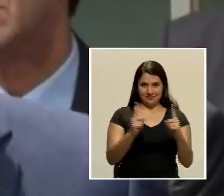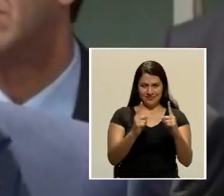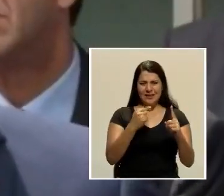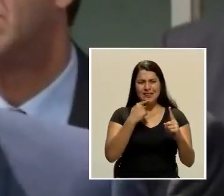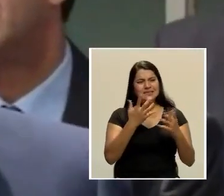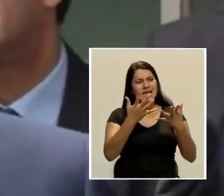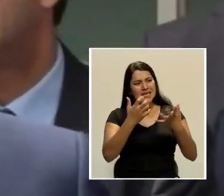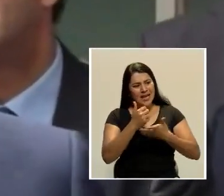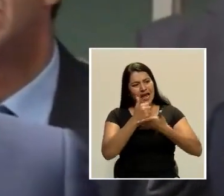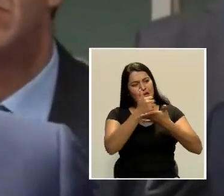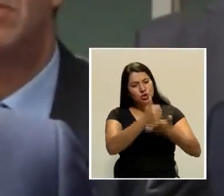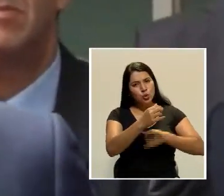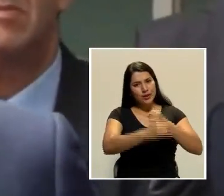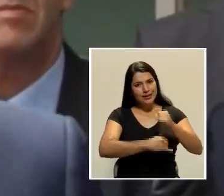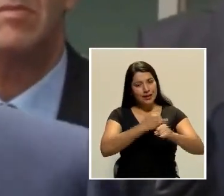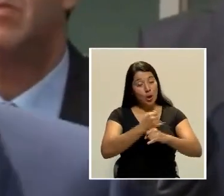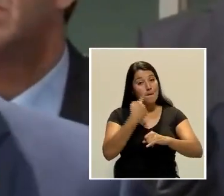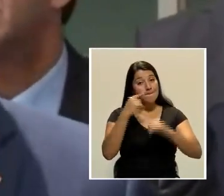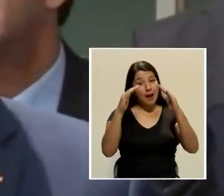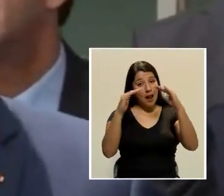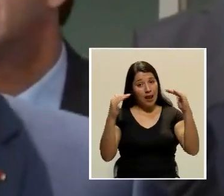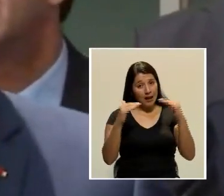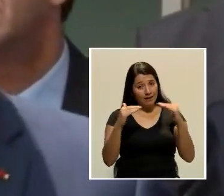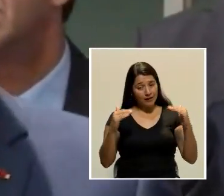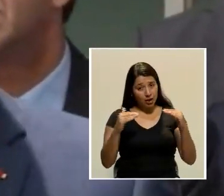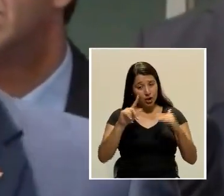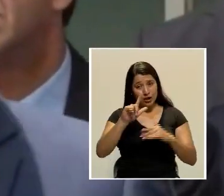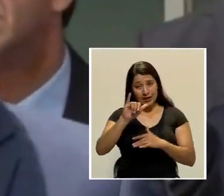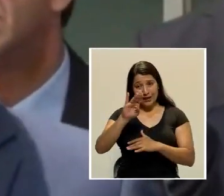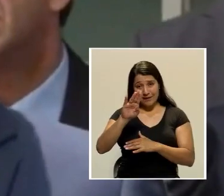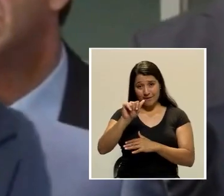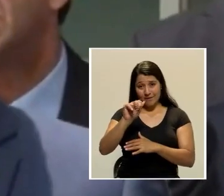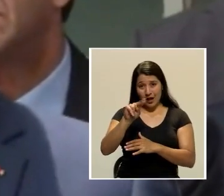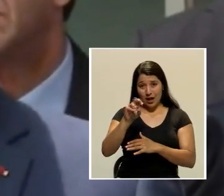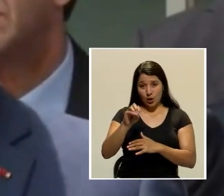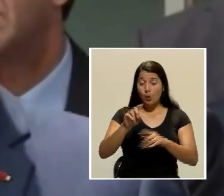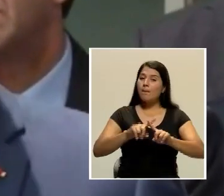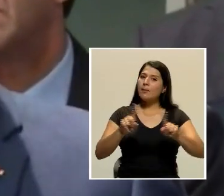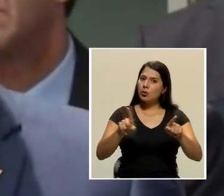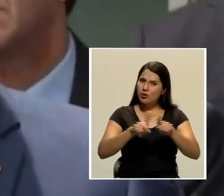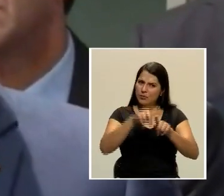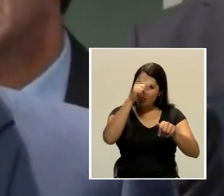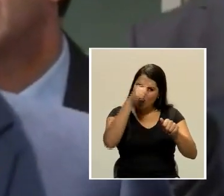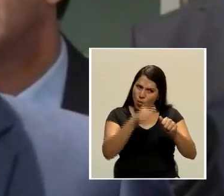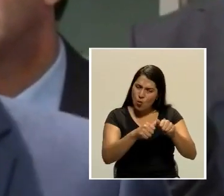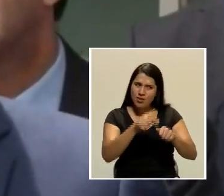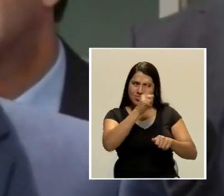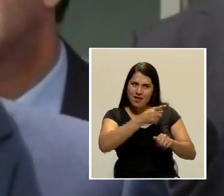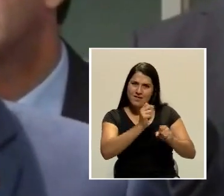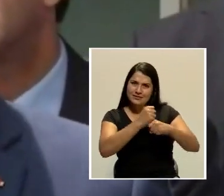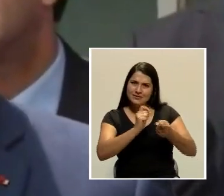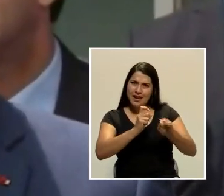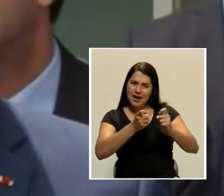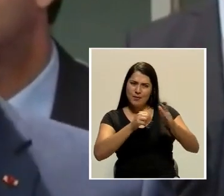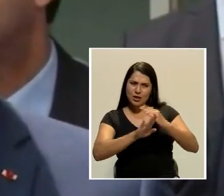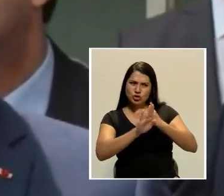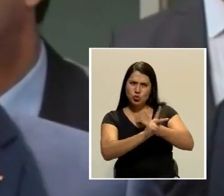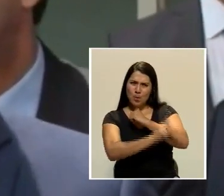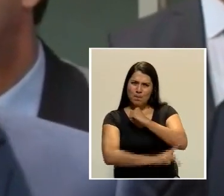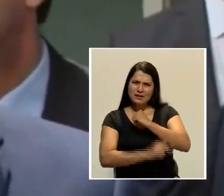de Beirut. Francia ya envió socorristas, personal de primeros auxilios y medicamentos a la capital libanesa. Tras reunirse